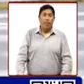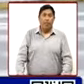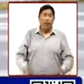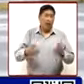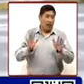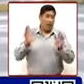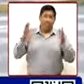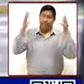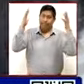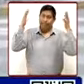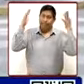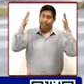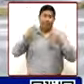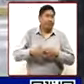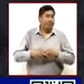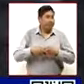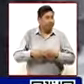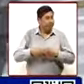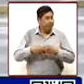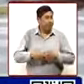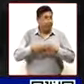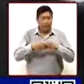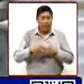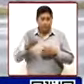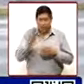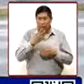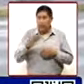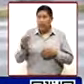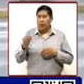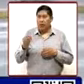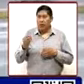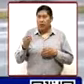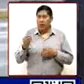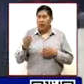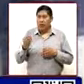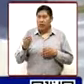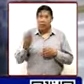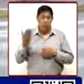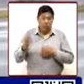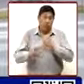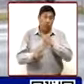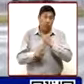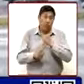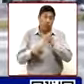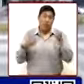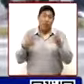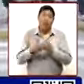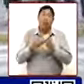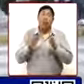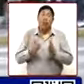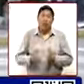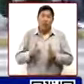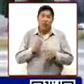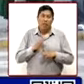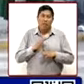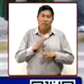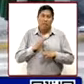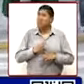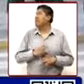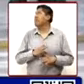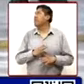Si bien hay acuerdos firmados entre las autoridades de gobierno y las juntas vecinales, para estos representantes de vecinos no están contentos